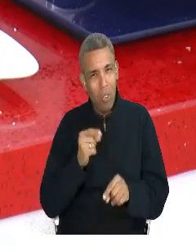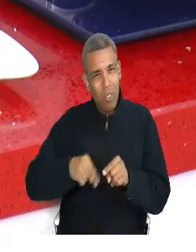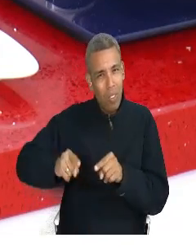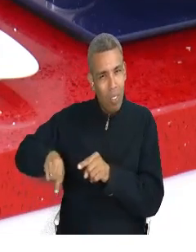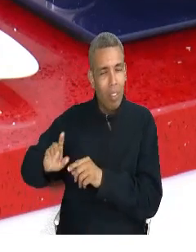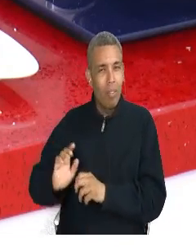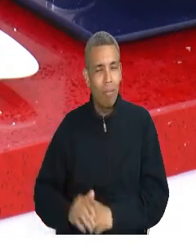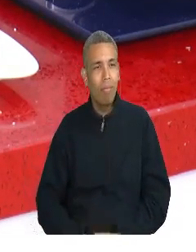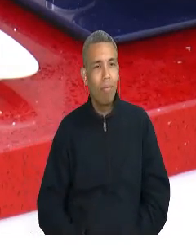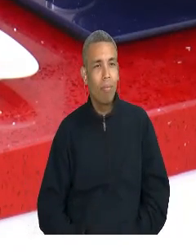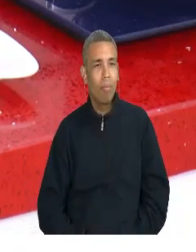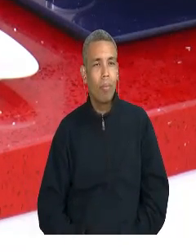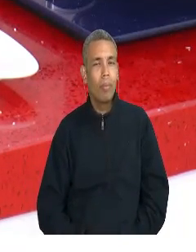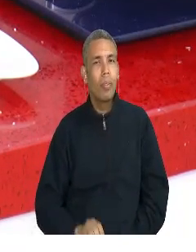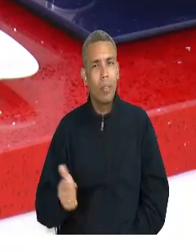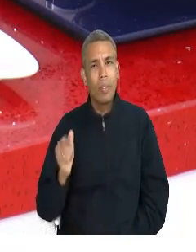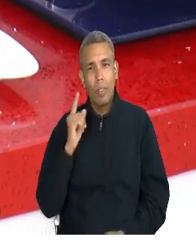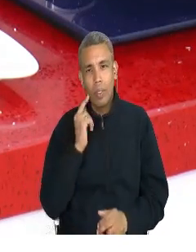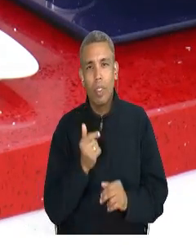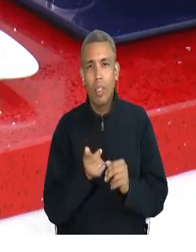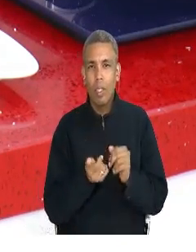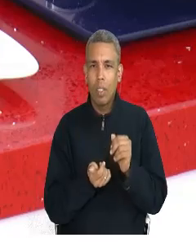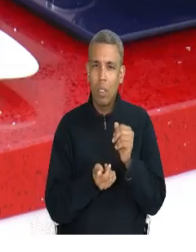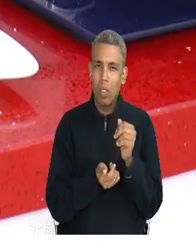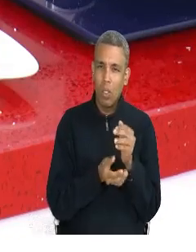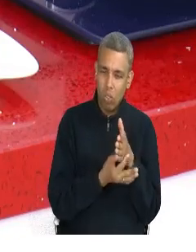es con el aceite sésamo, que es el aceite que utilizamos.